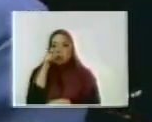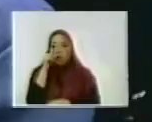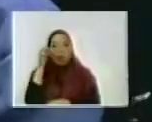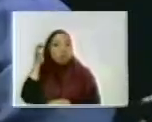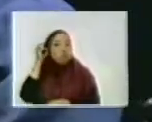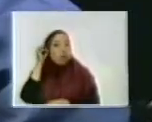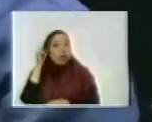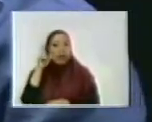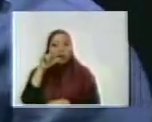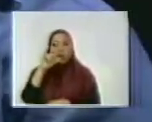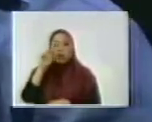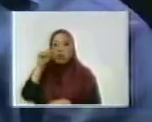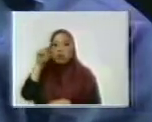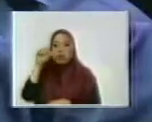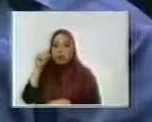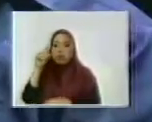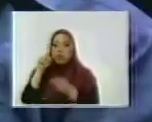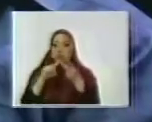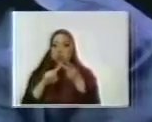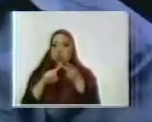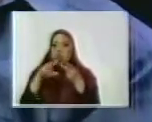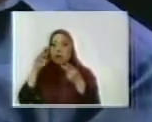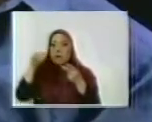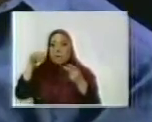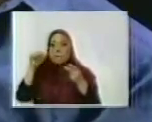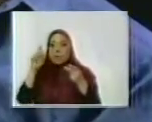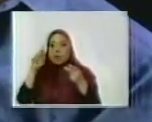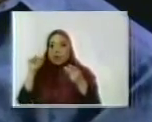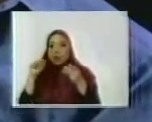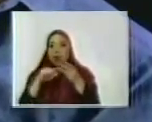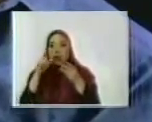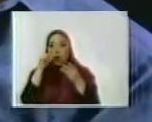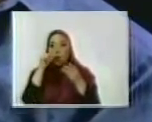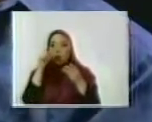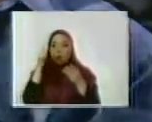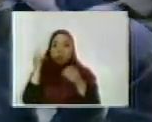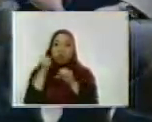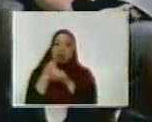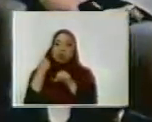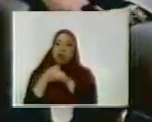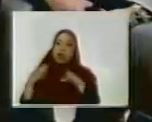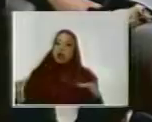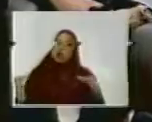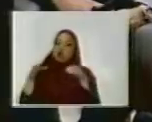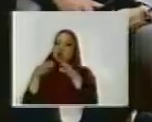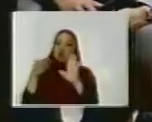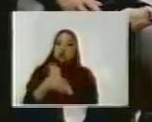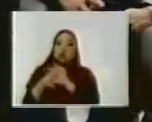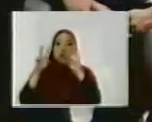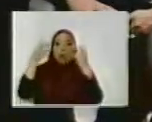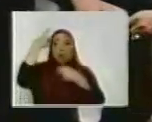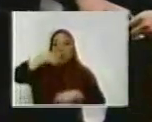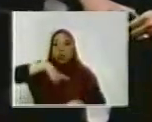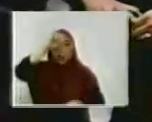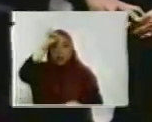Barbosa, a Joel Cedeño y a María Gabriela Vega, para que trabajen esta propuesta